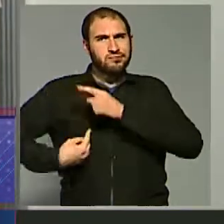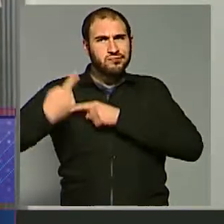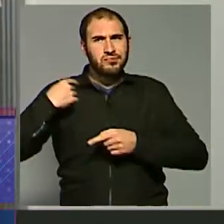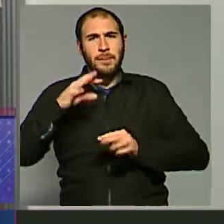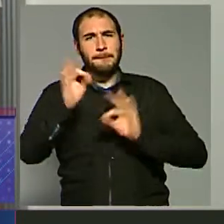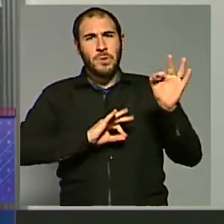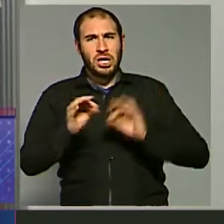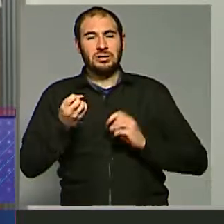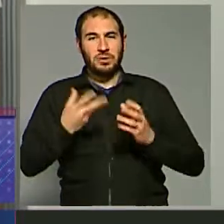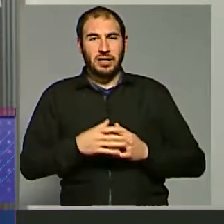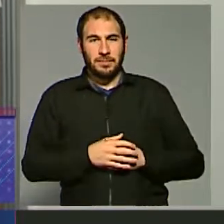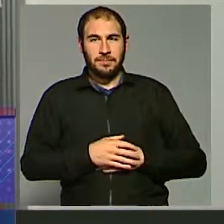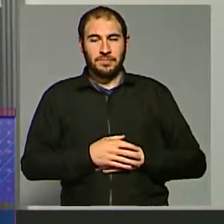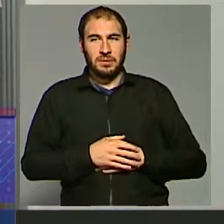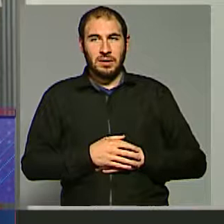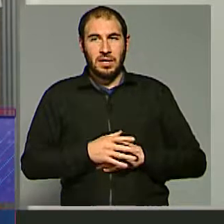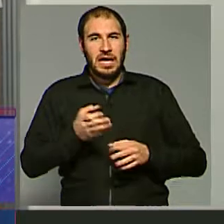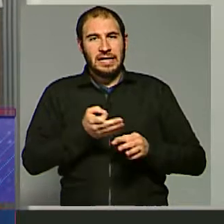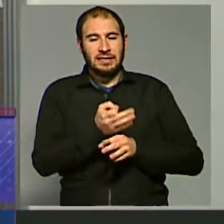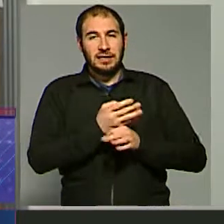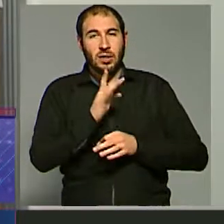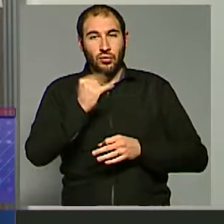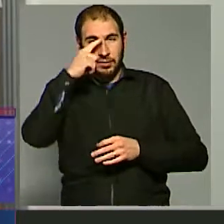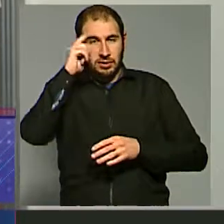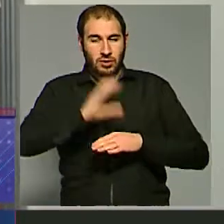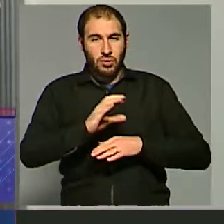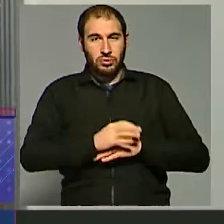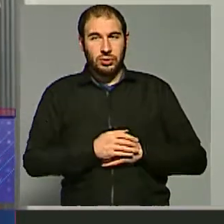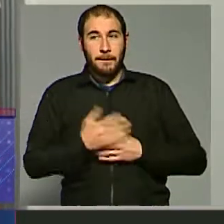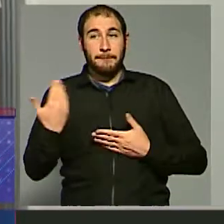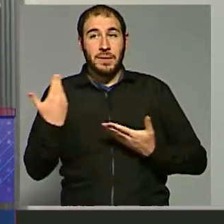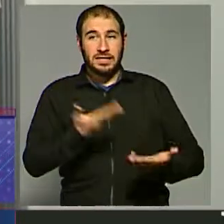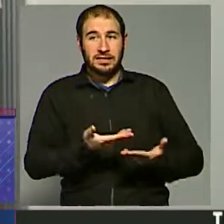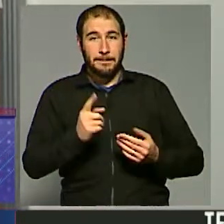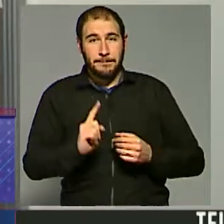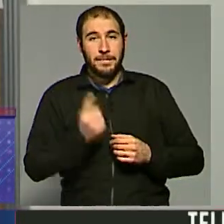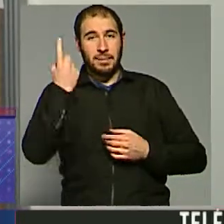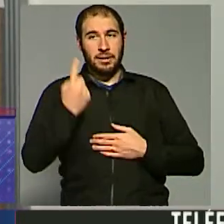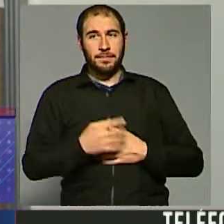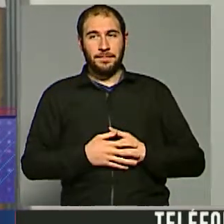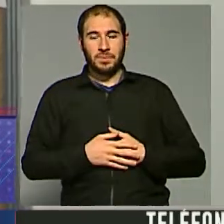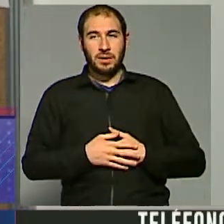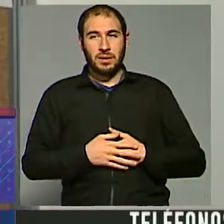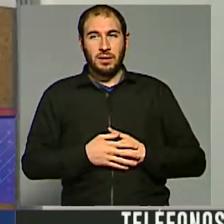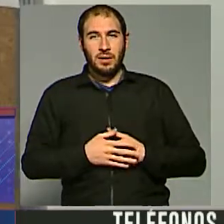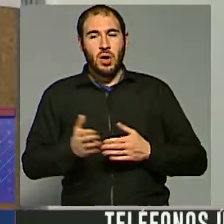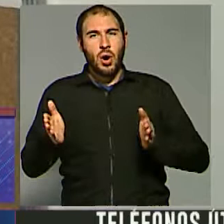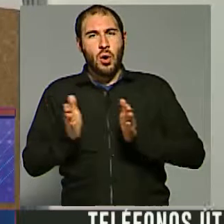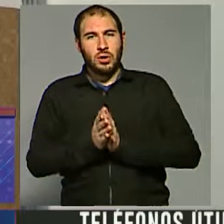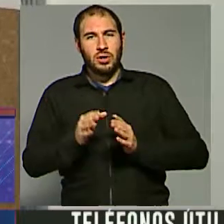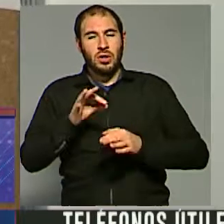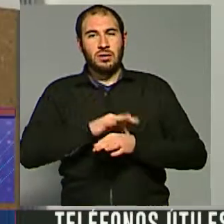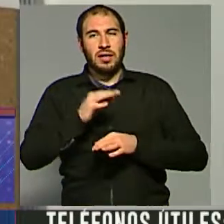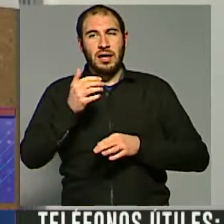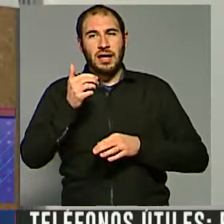estos proyectos porque desde la cátedra de la Universidad Nacional de Cuyo presentamos el primero de la mano de la doctora